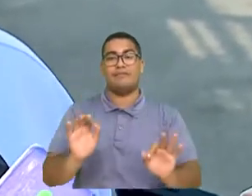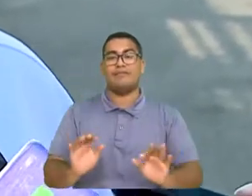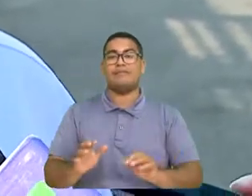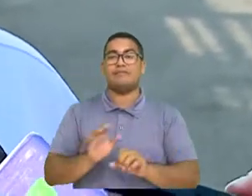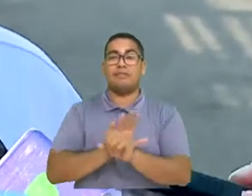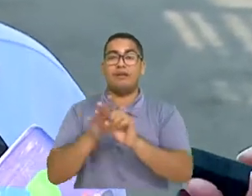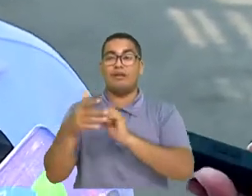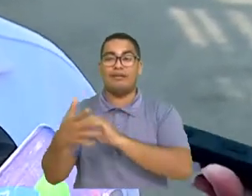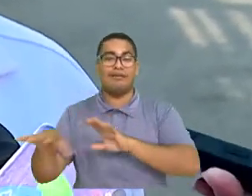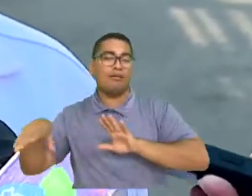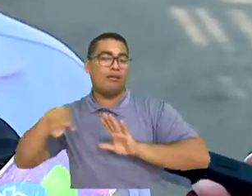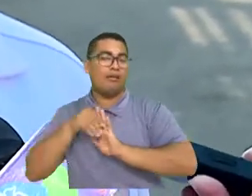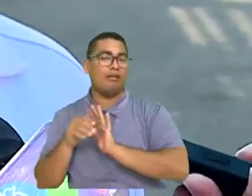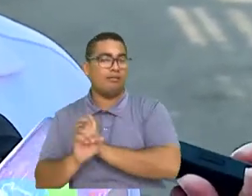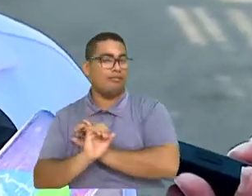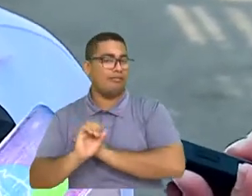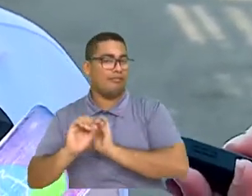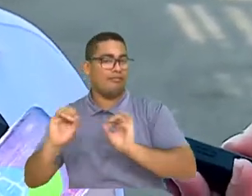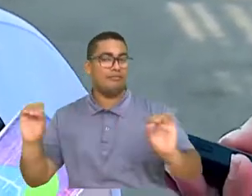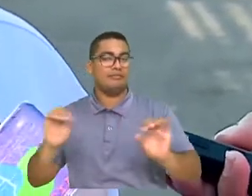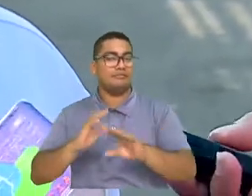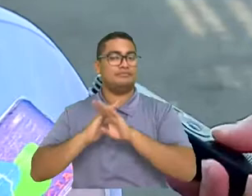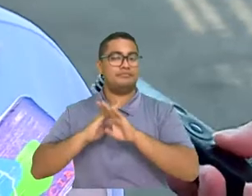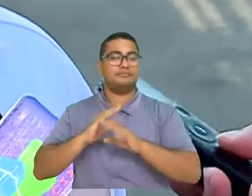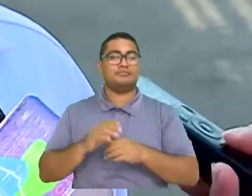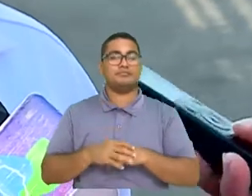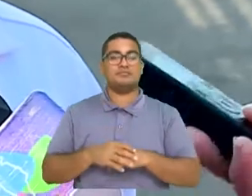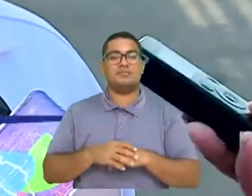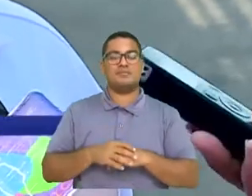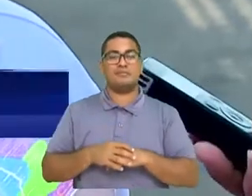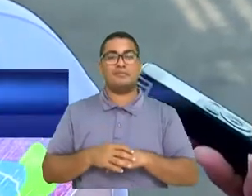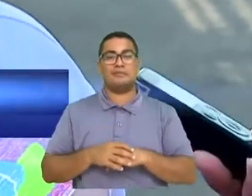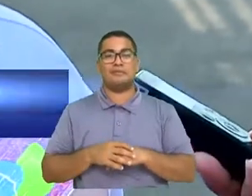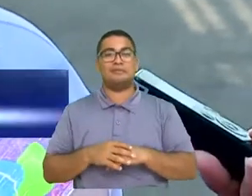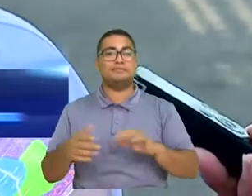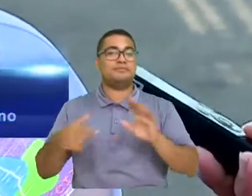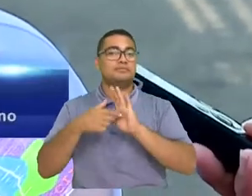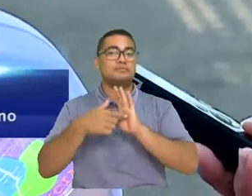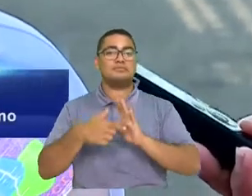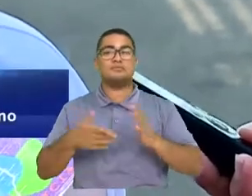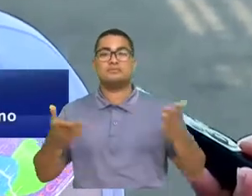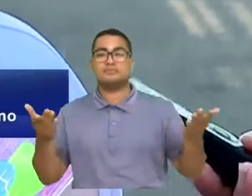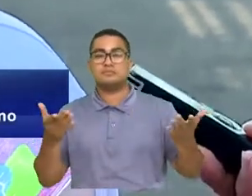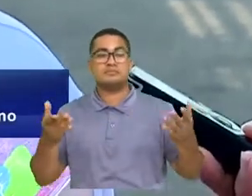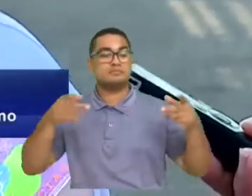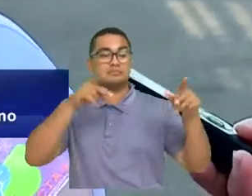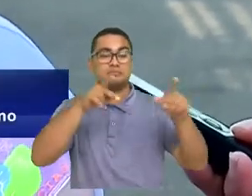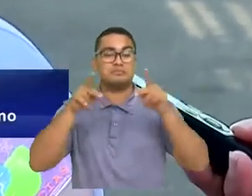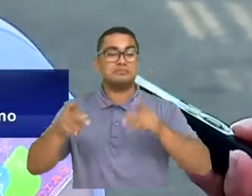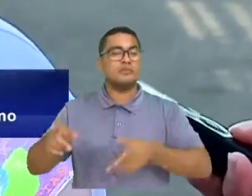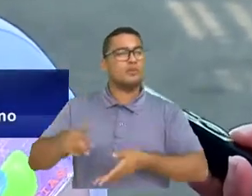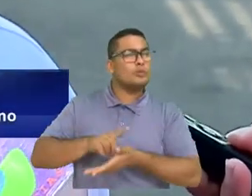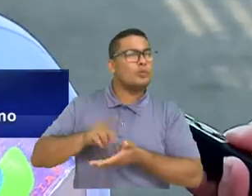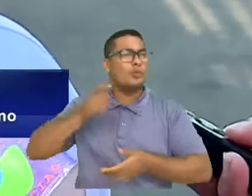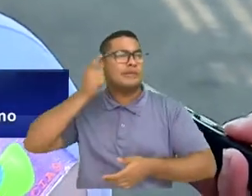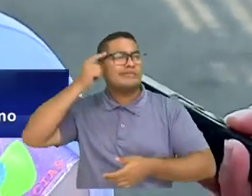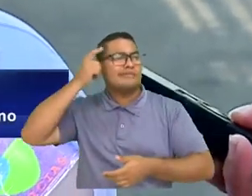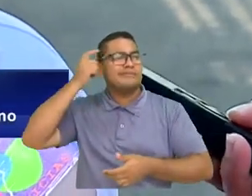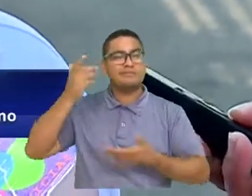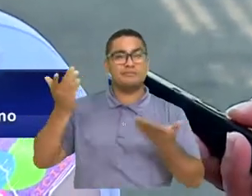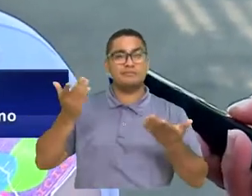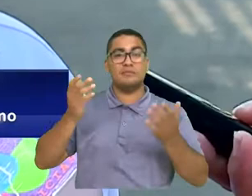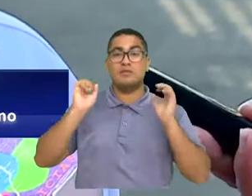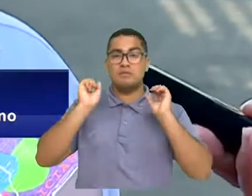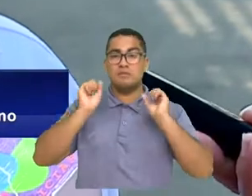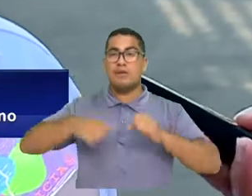adecuado. El solo hecho, ¿verdad?, de cualquier duda que tengamos de esta enfermedad en algún momento, tenemos una línea